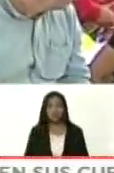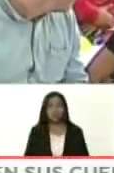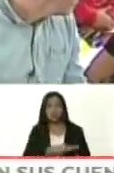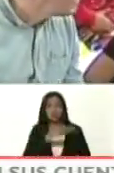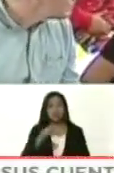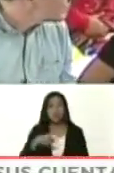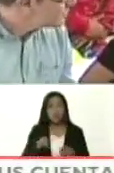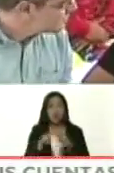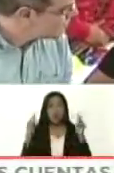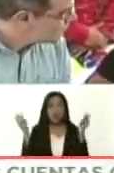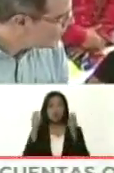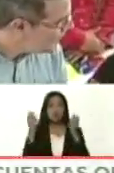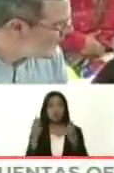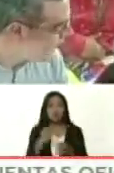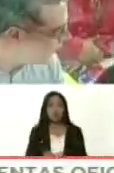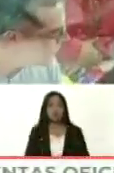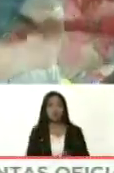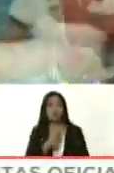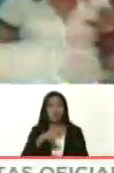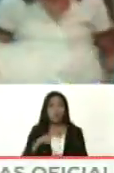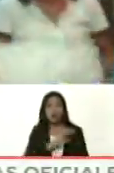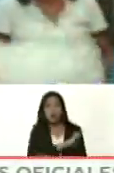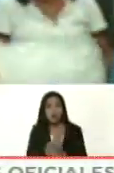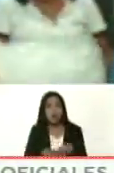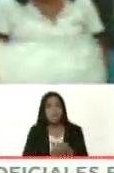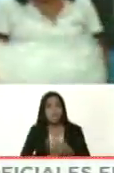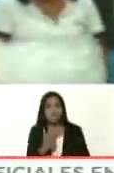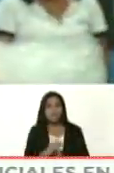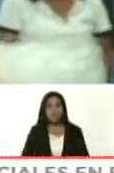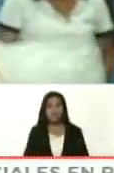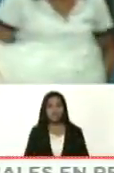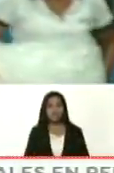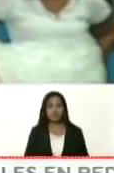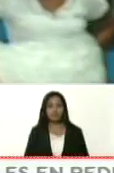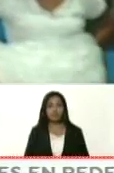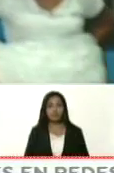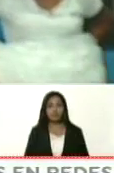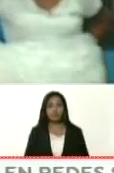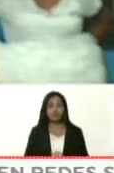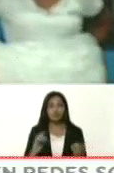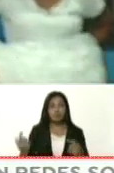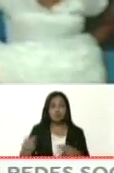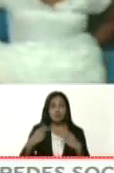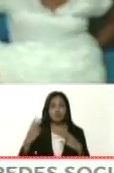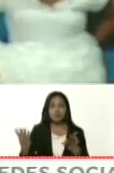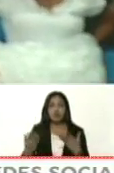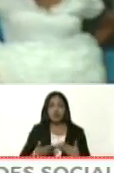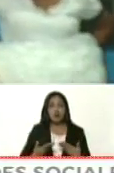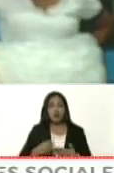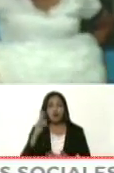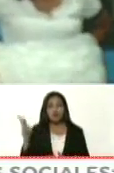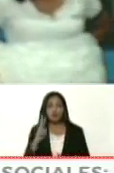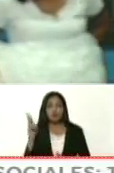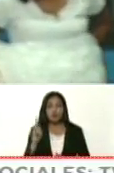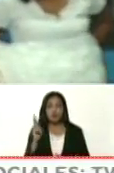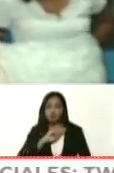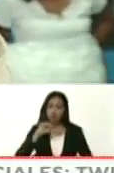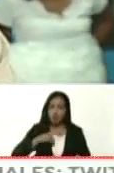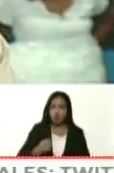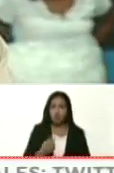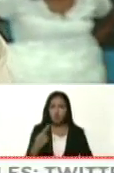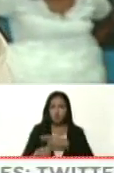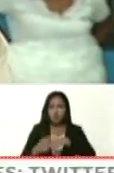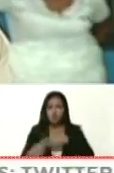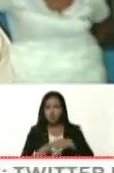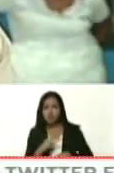la victoria. Del llano viene la energía. Del llano viene la revolución. De alguna manera todos somos llaneros y